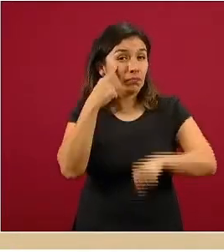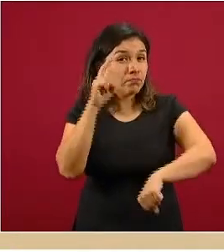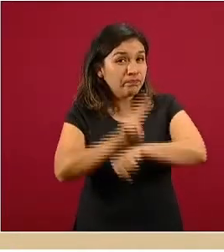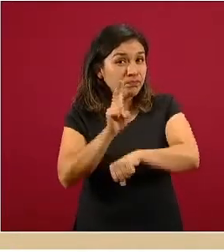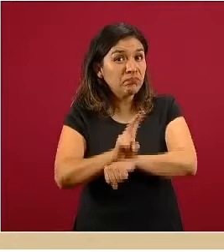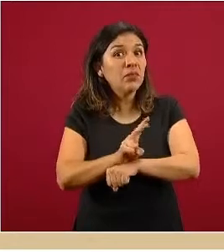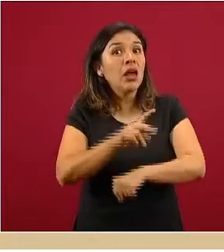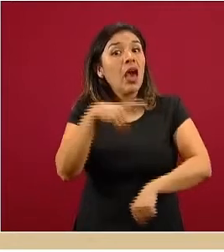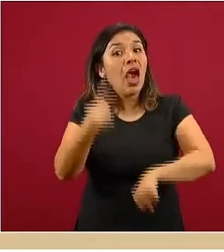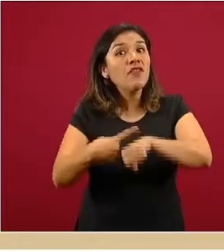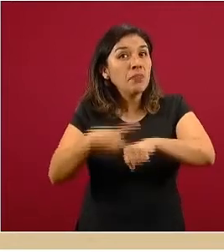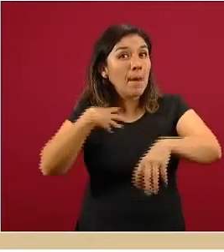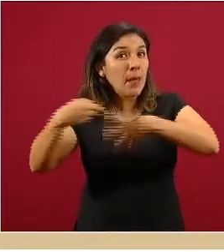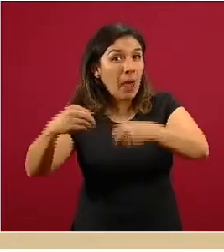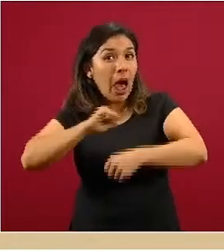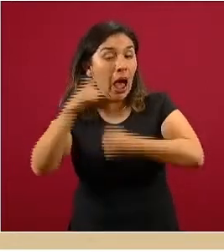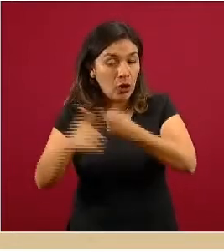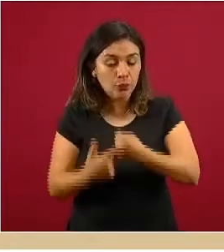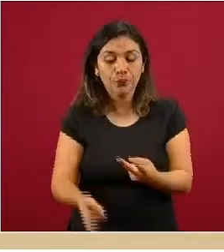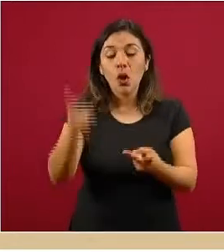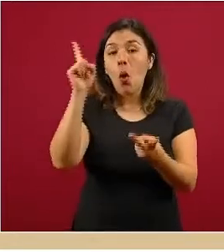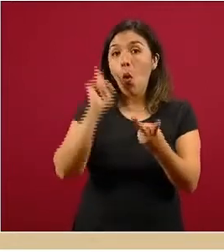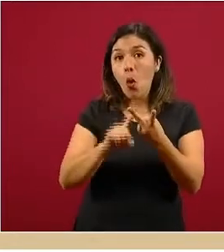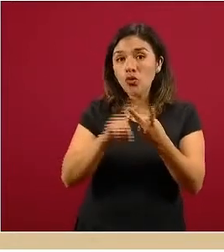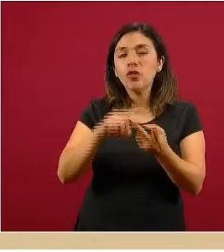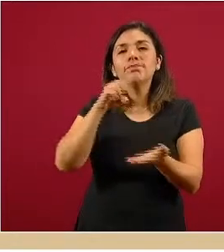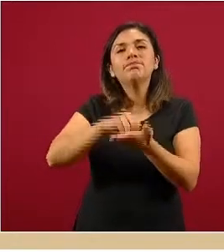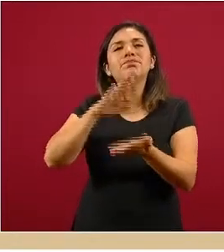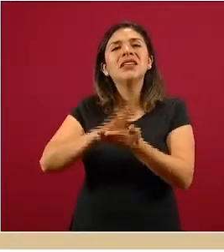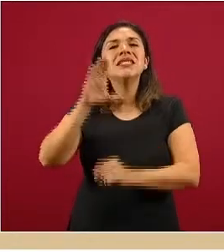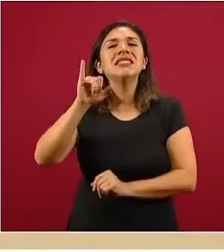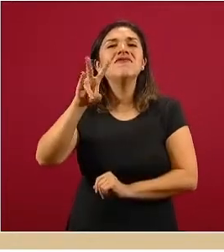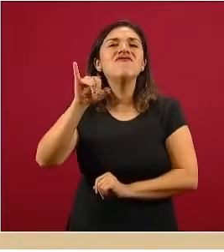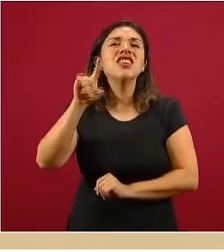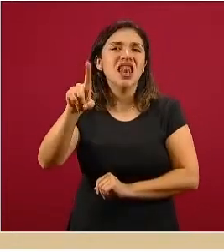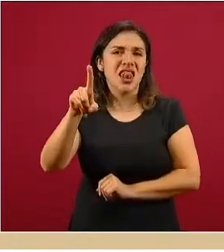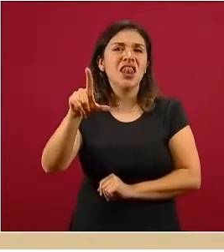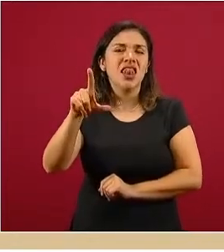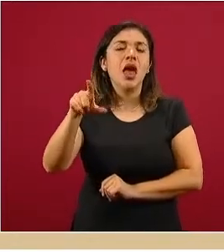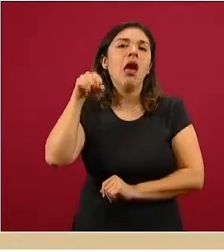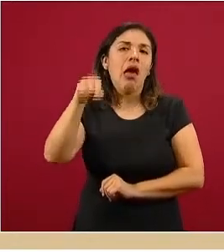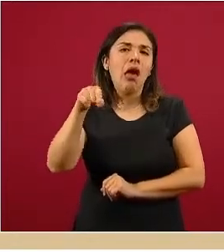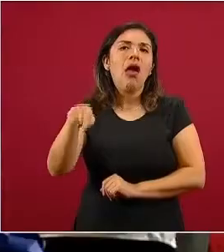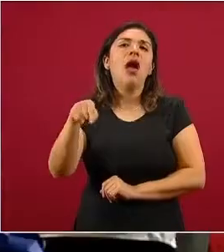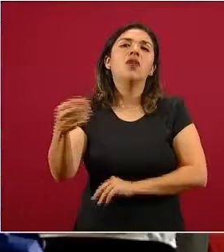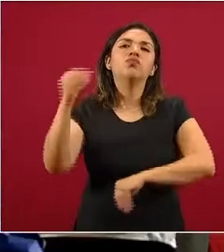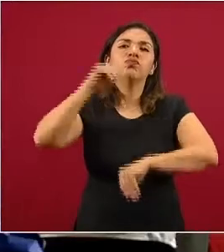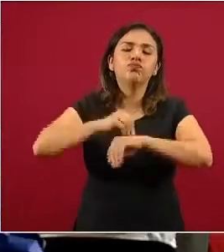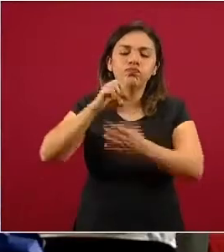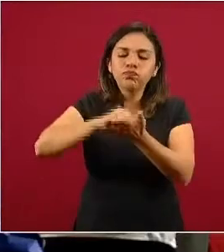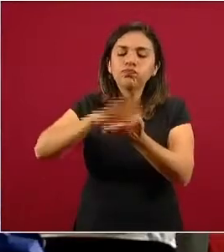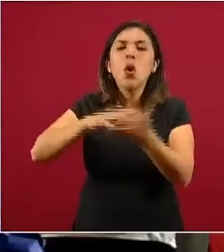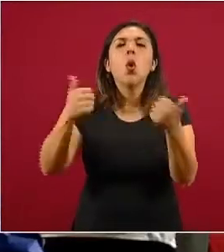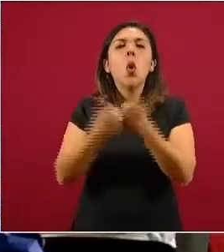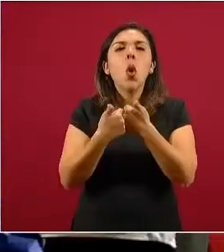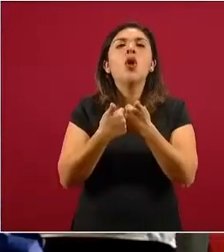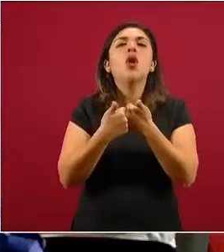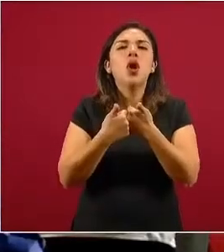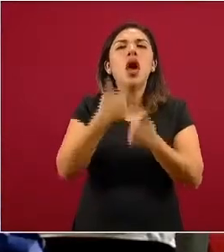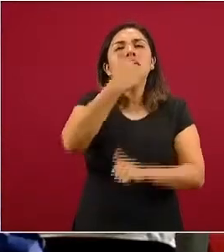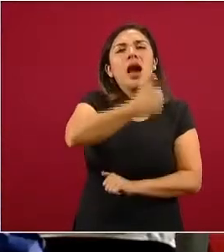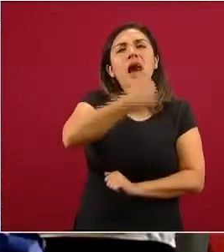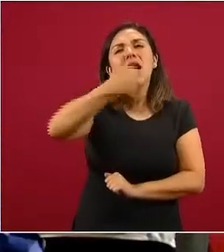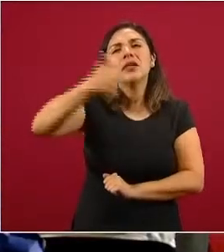los resultados. Cuando una persona lamentablemente fallece, se extiende un certificado de defunción en la